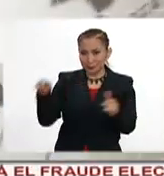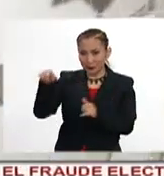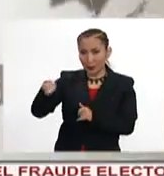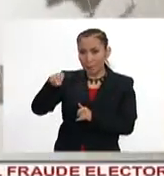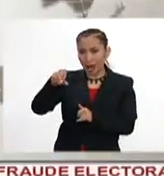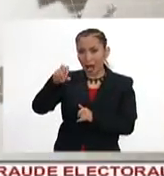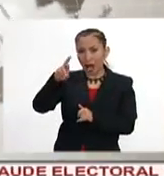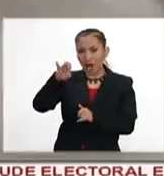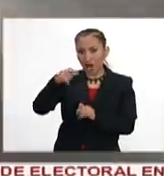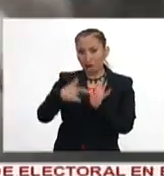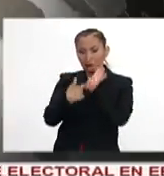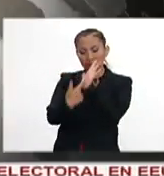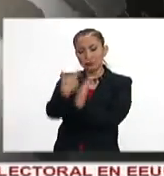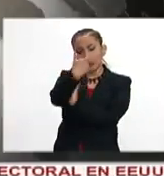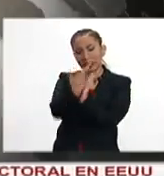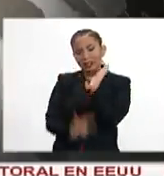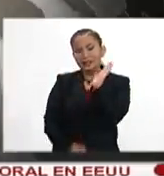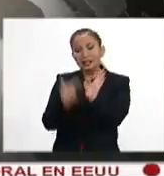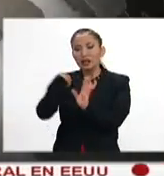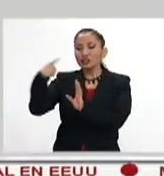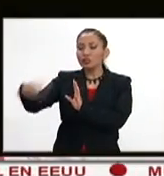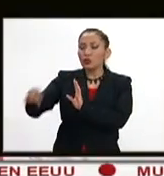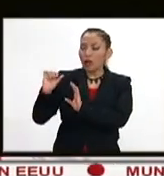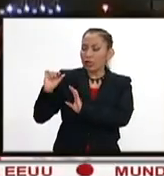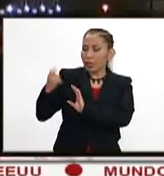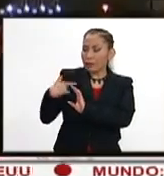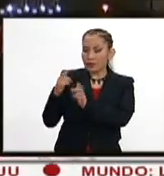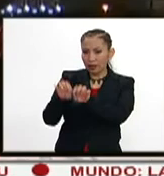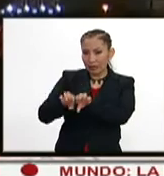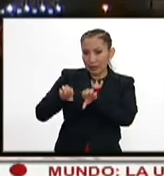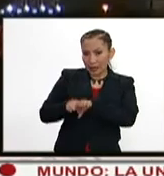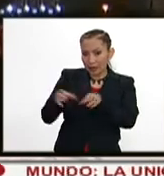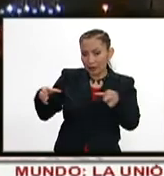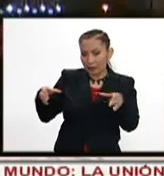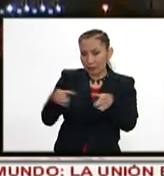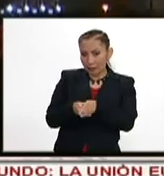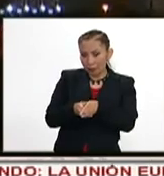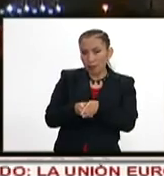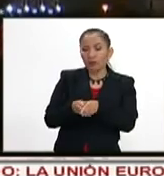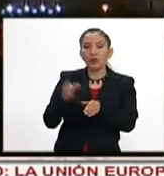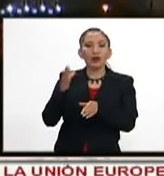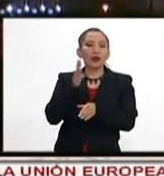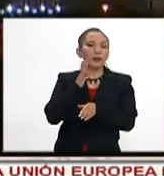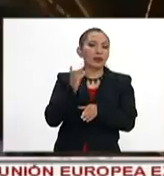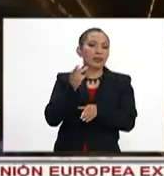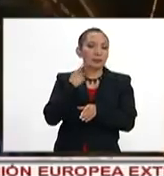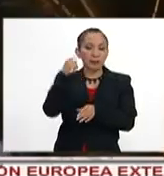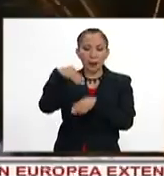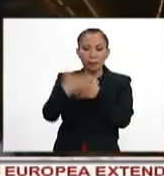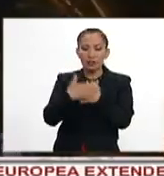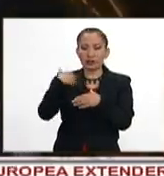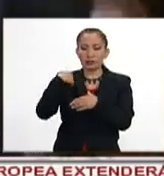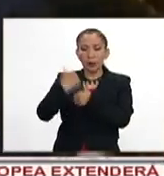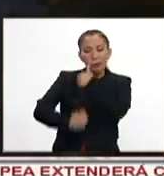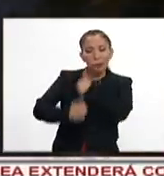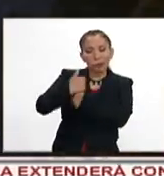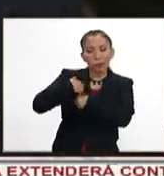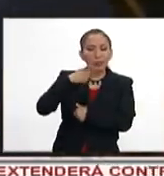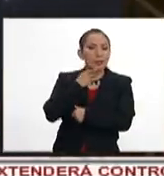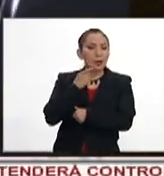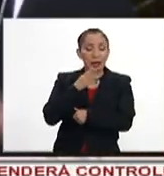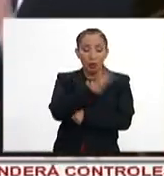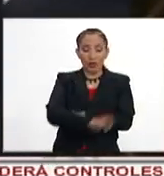Emmanuel Macron, presentó la lista de aspirantes de su recién formado partido República en Marcha para las elecciones legislativas. De